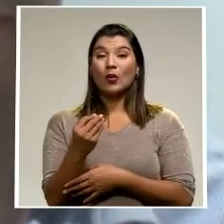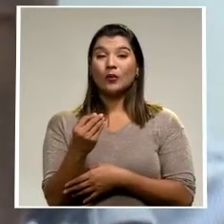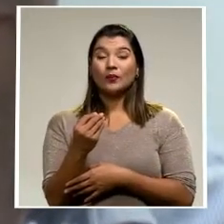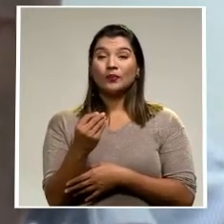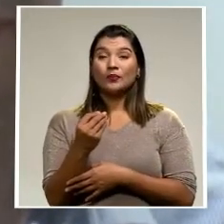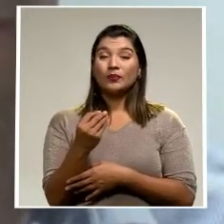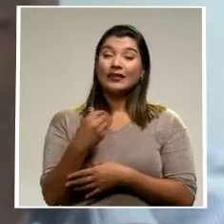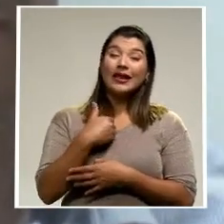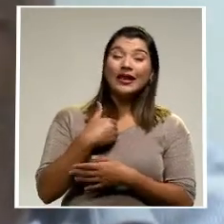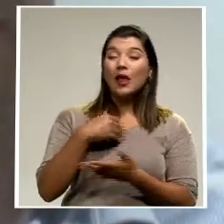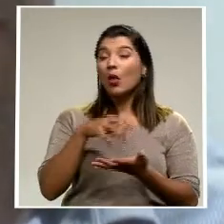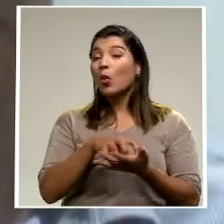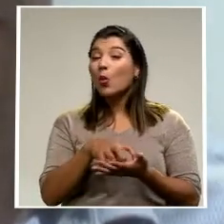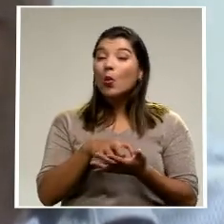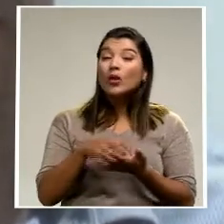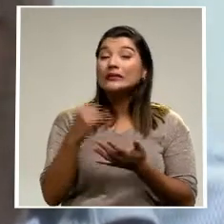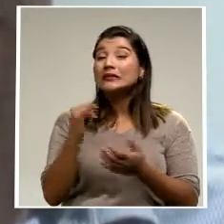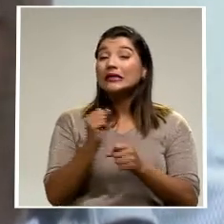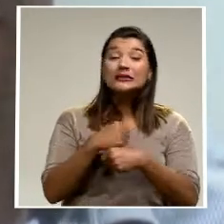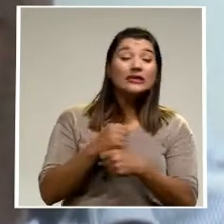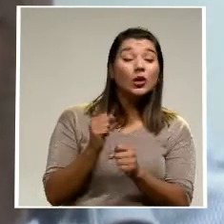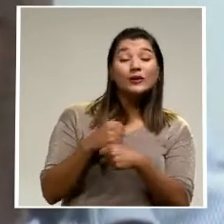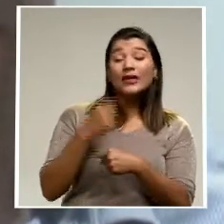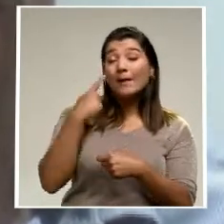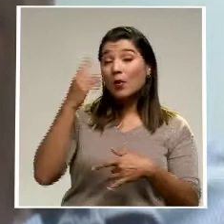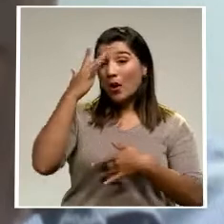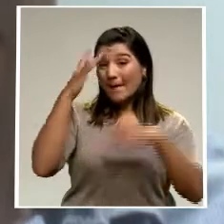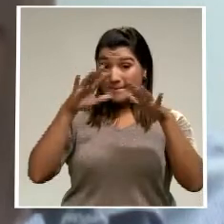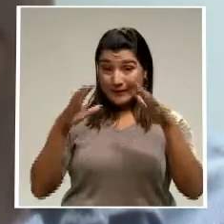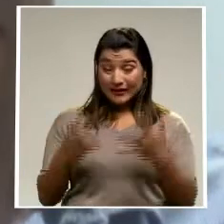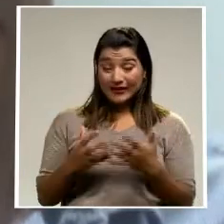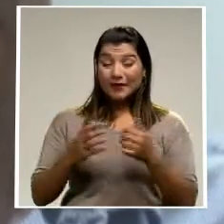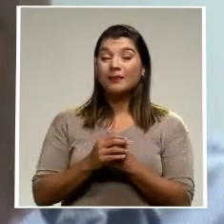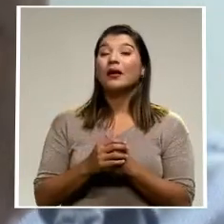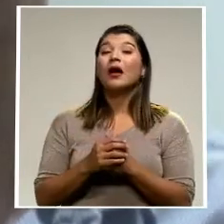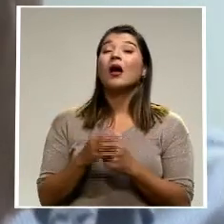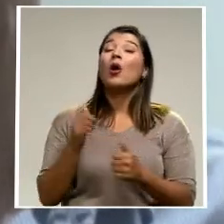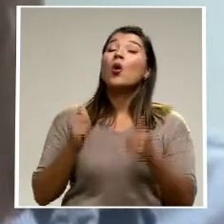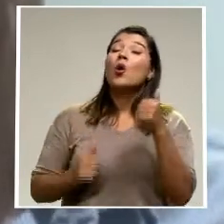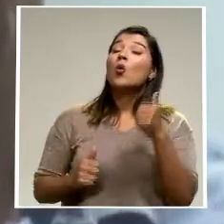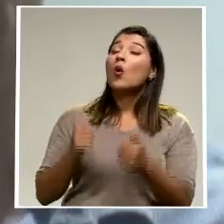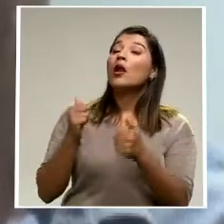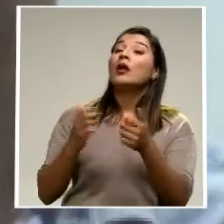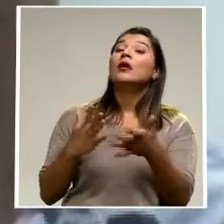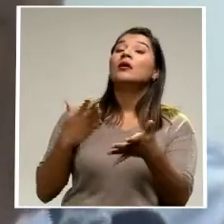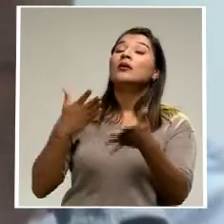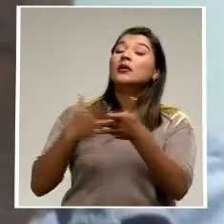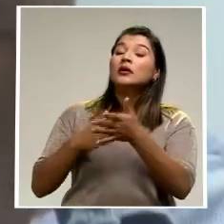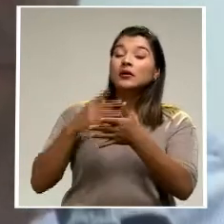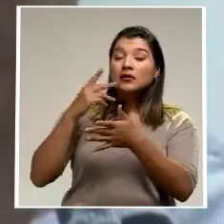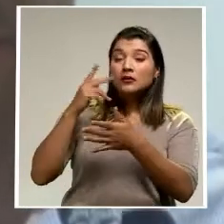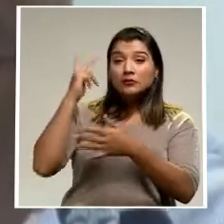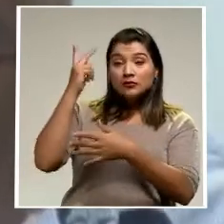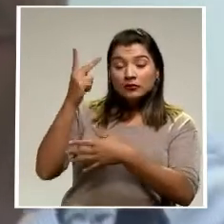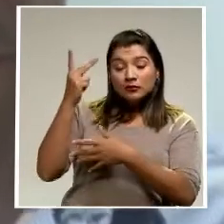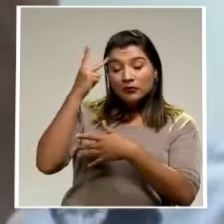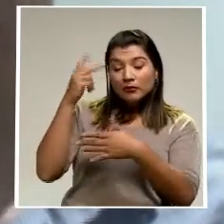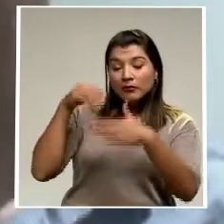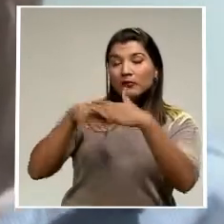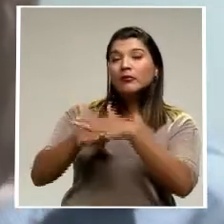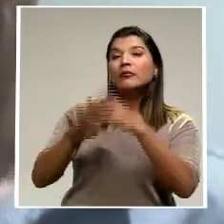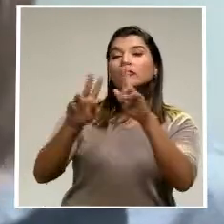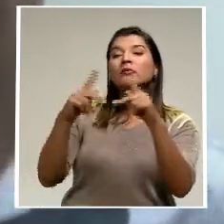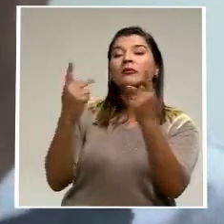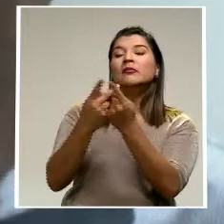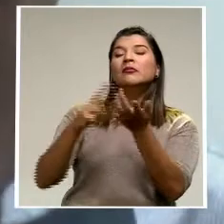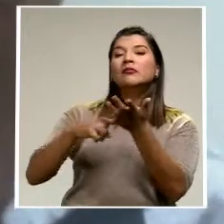en duda por razones de la pandemia. ¿Cuál sería el efecto político sobre el Partido de Liberación si no logra